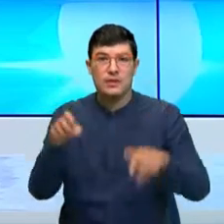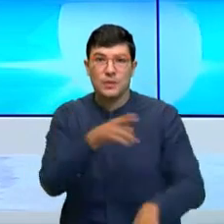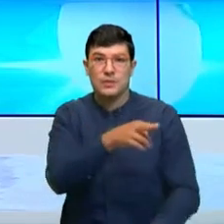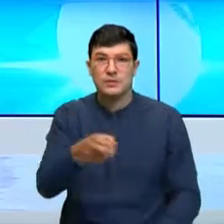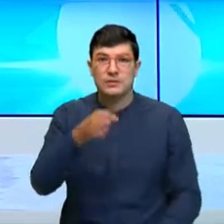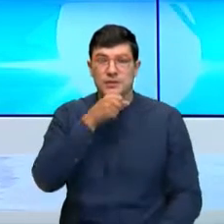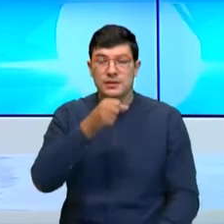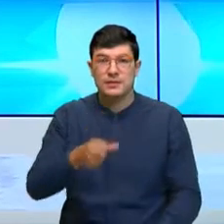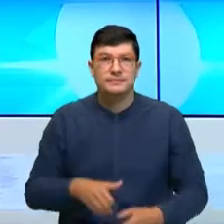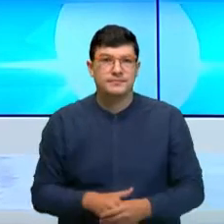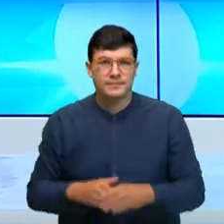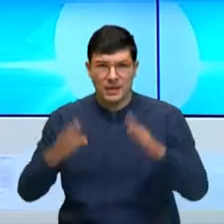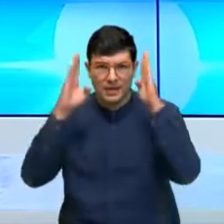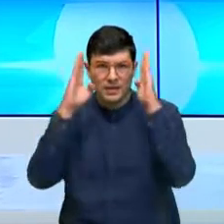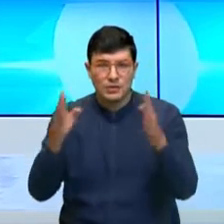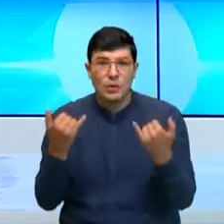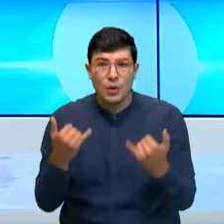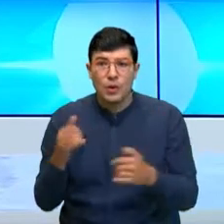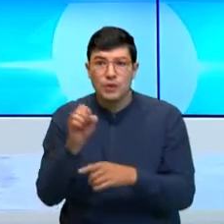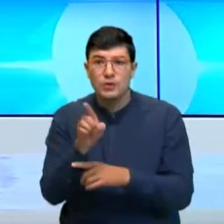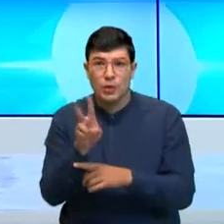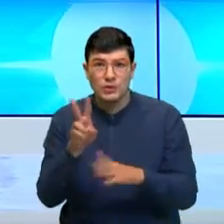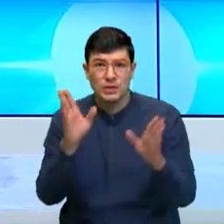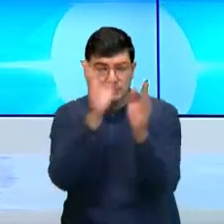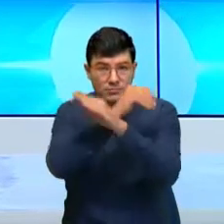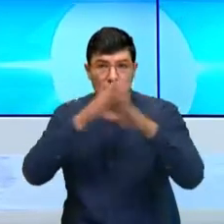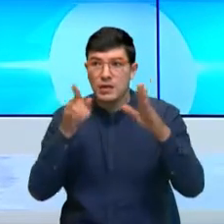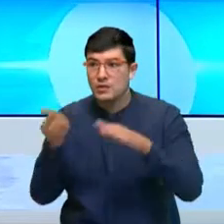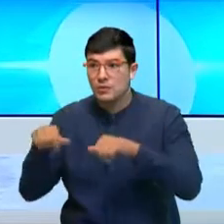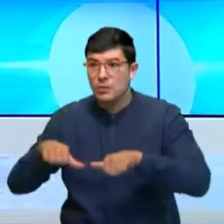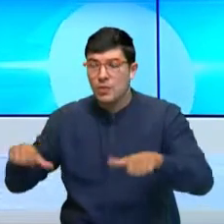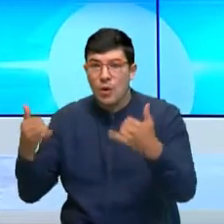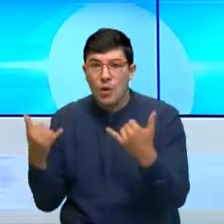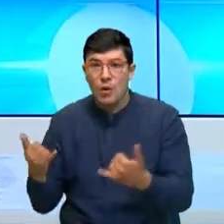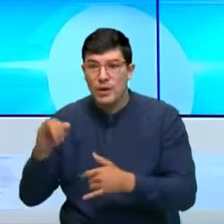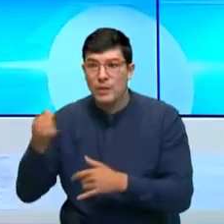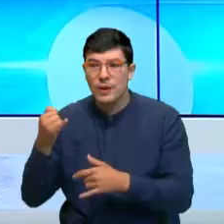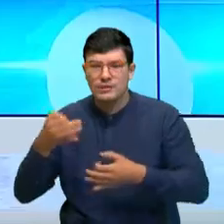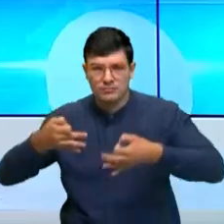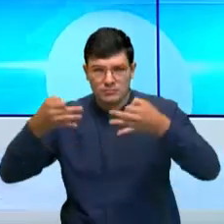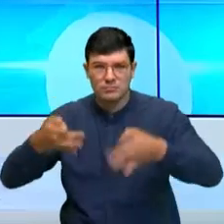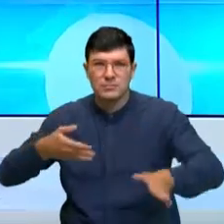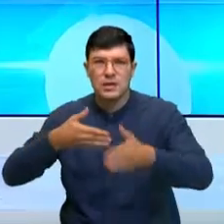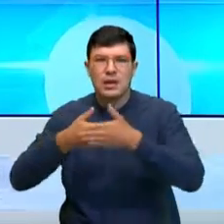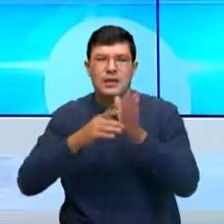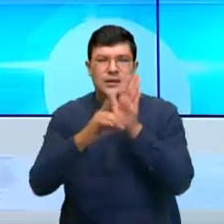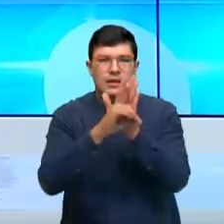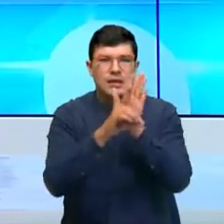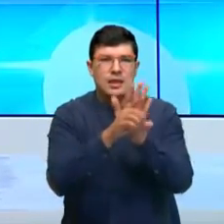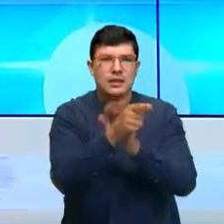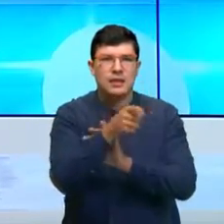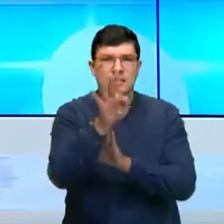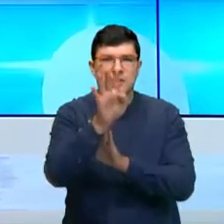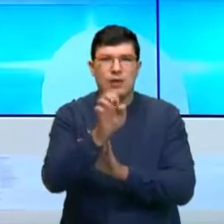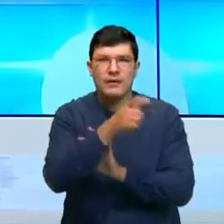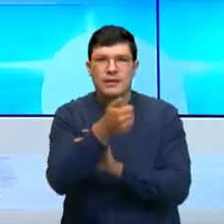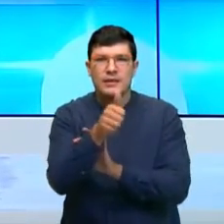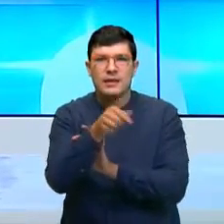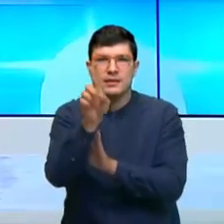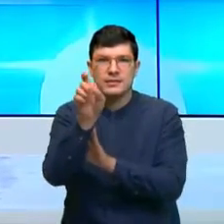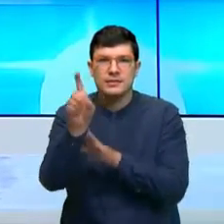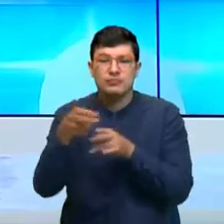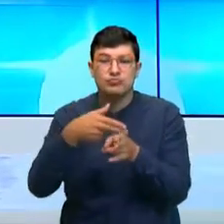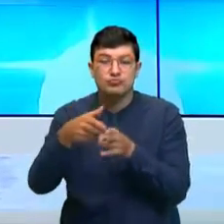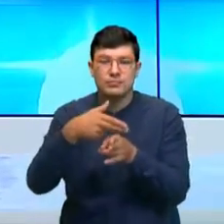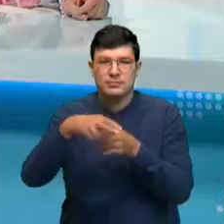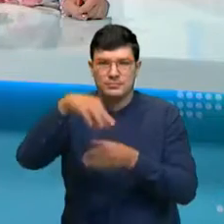la atención que desde las cero horas de hoy jueves los pasos fronterizos fueron cerrados en cumplimiento al decreto 1916 esto de cara a las elecciones